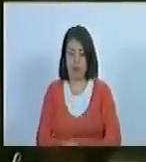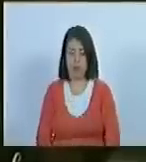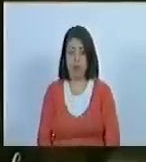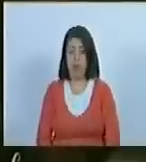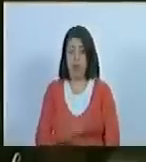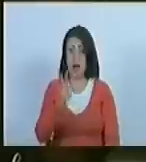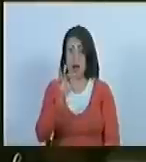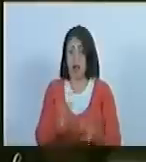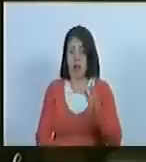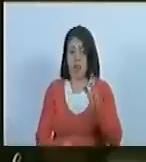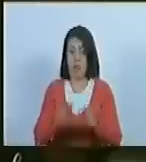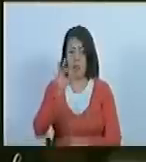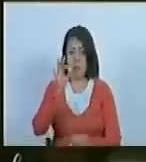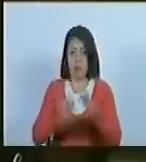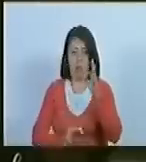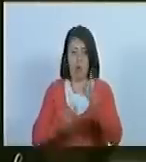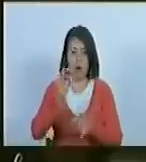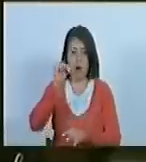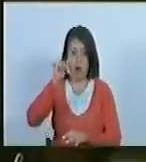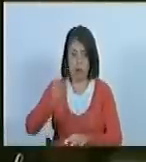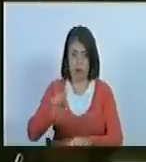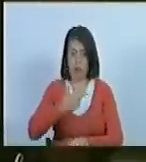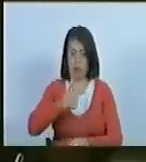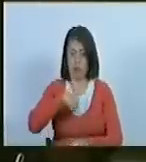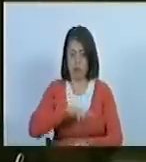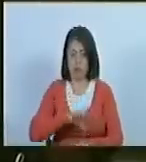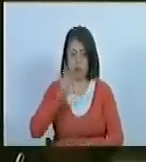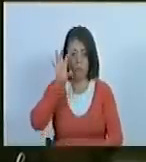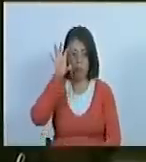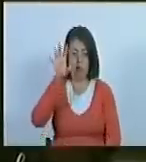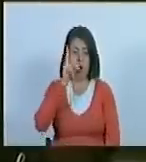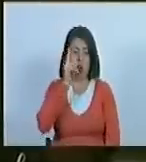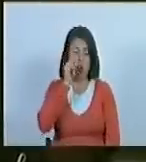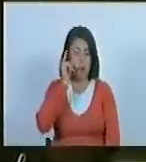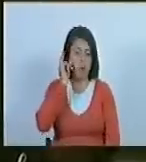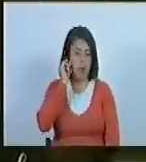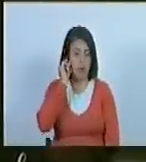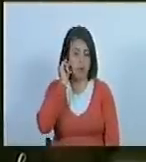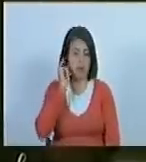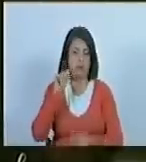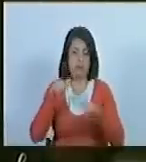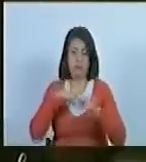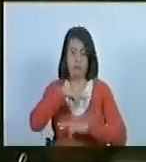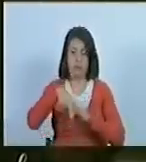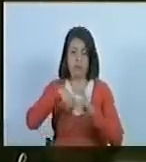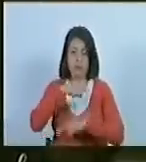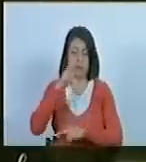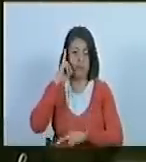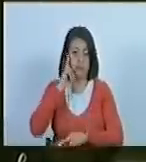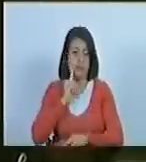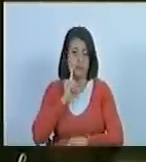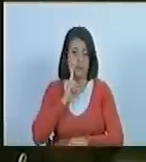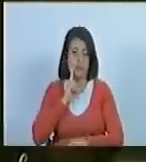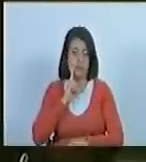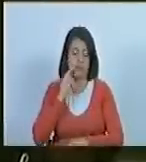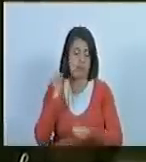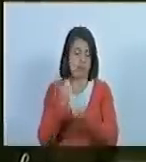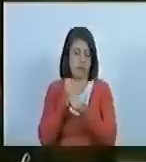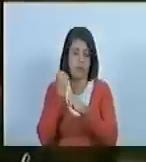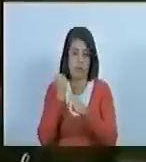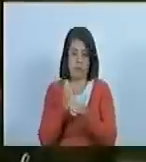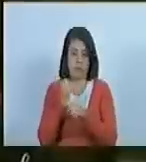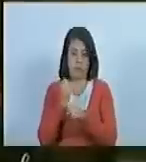los abogados y las abogadas aquí en nuestro país. Nosotros en esta revolución bolivariana hemos